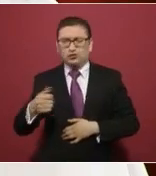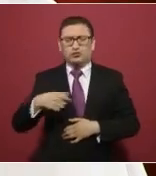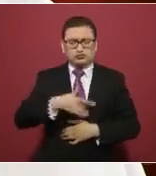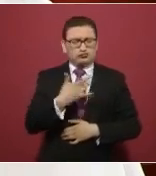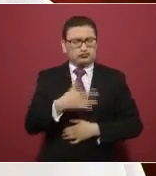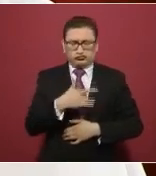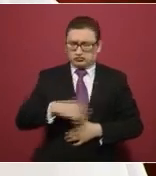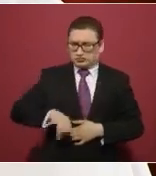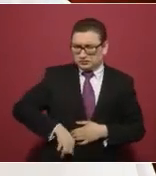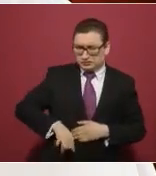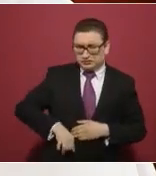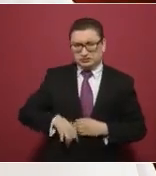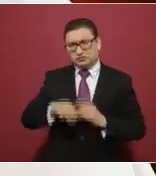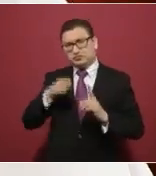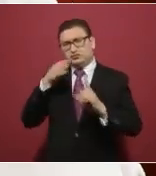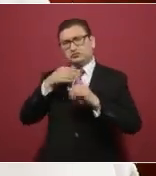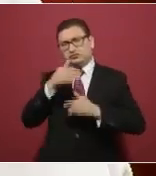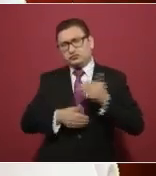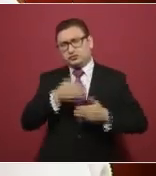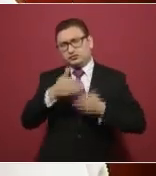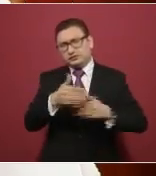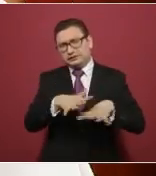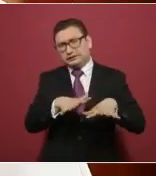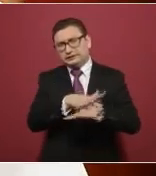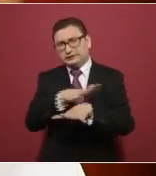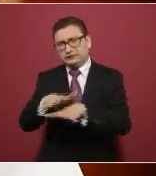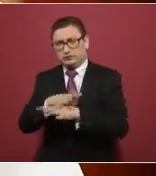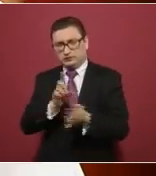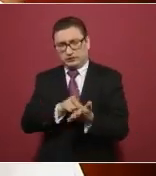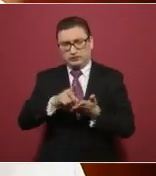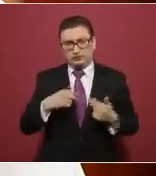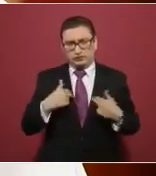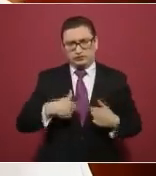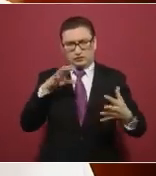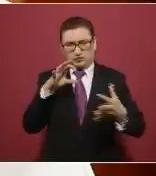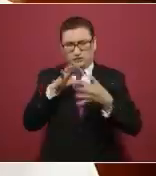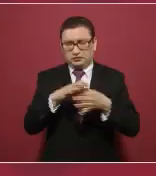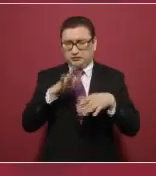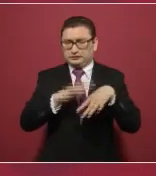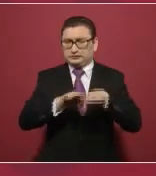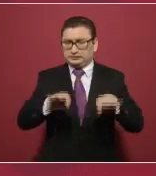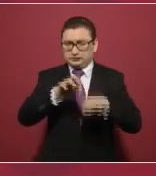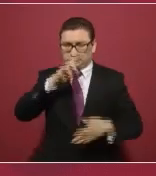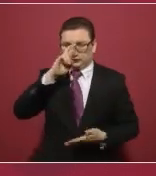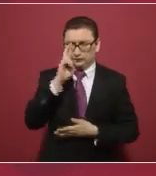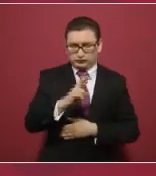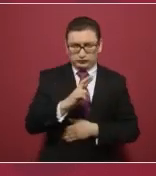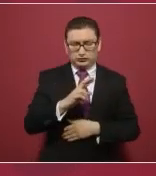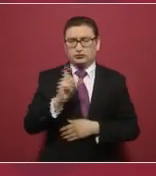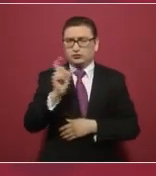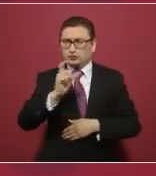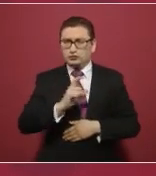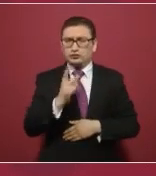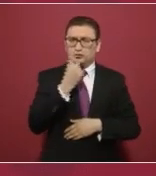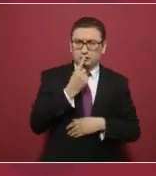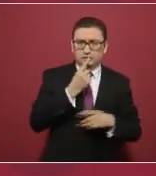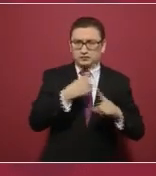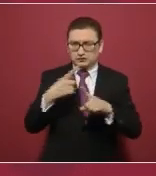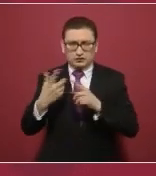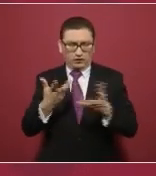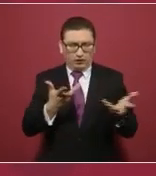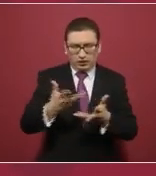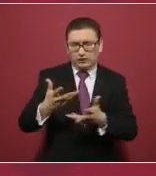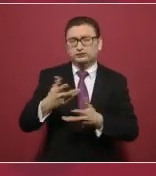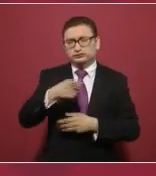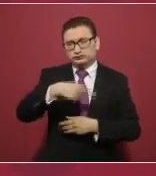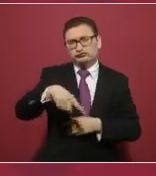avanzar hacia un claro cambio de paradigma que coloque a los derechos humanos en el centro del accionar de la fuerza pública. La experiencia nos